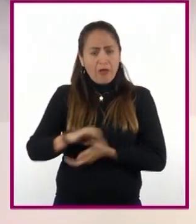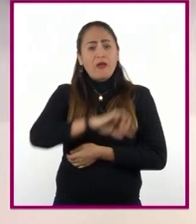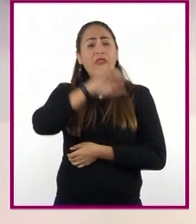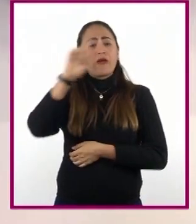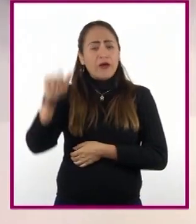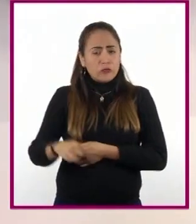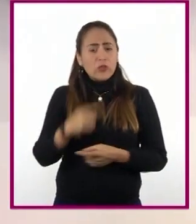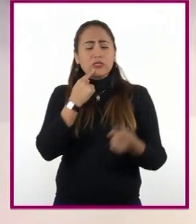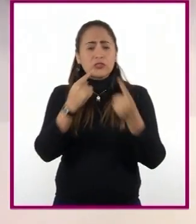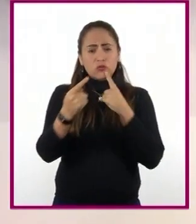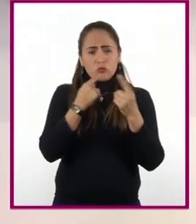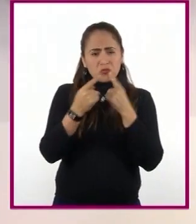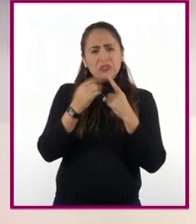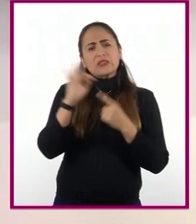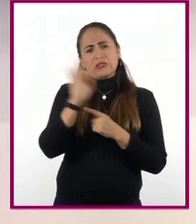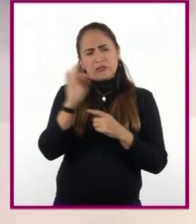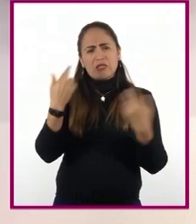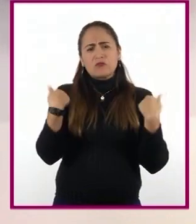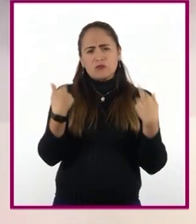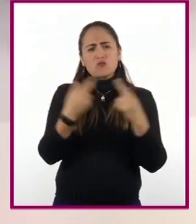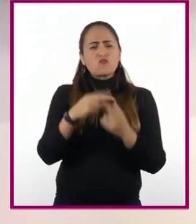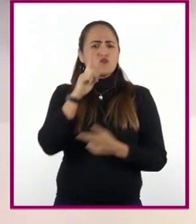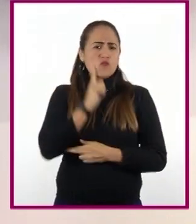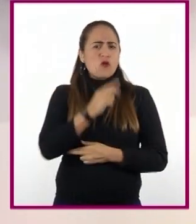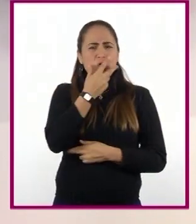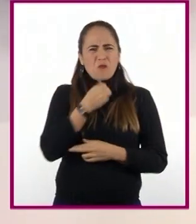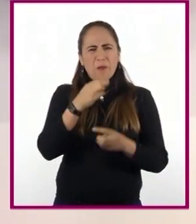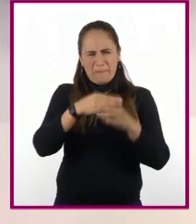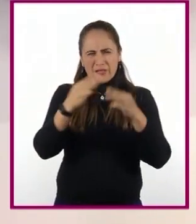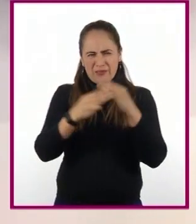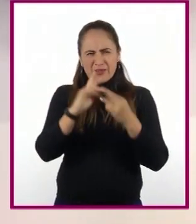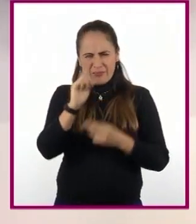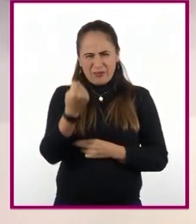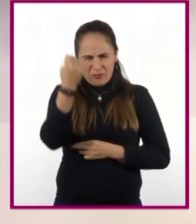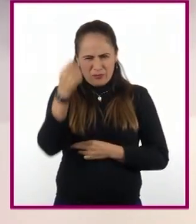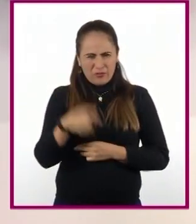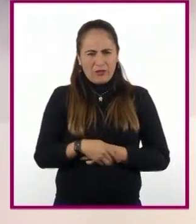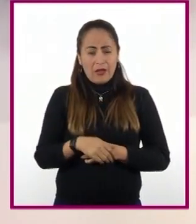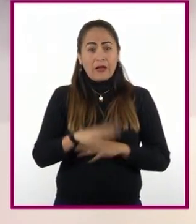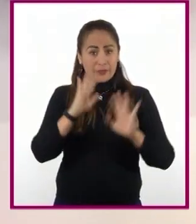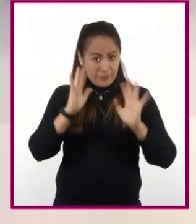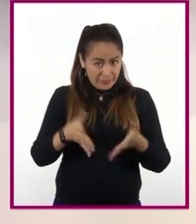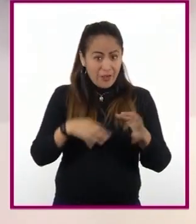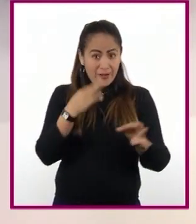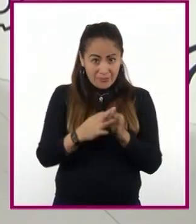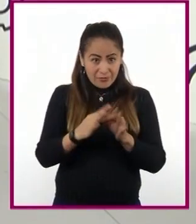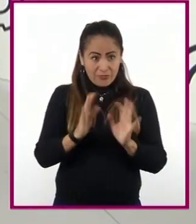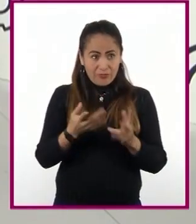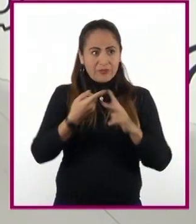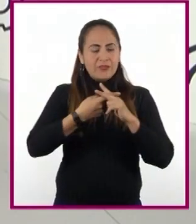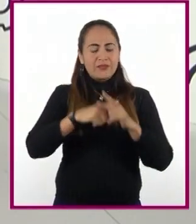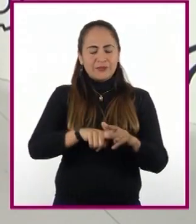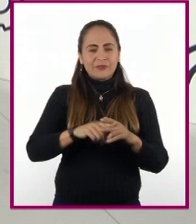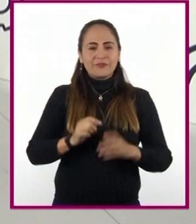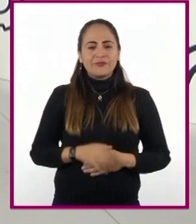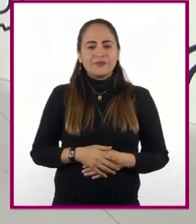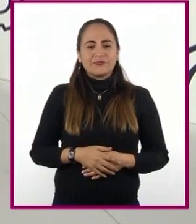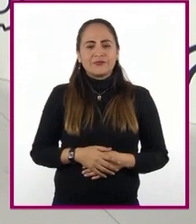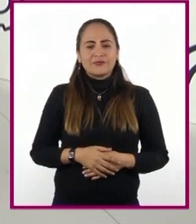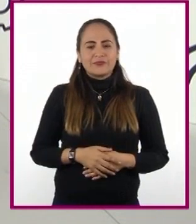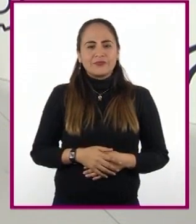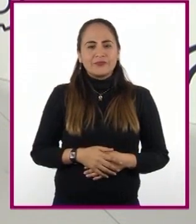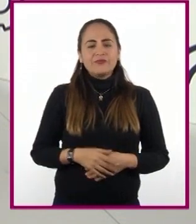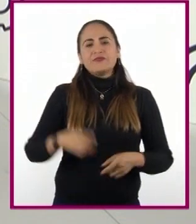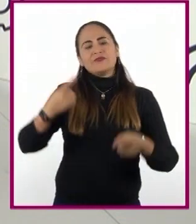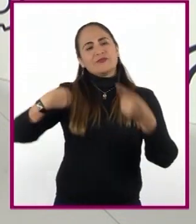de discutirlas con su profesora o profesor de tecnología. ¿Tienen todo listo? ¡Iniciemos! Retomando